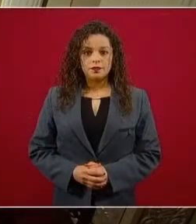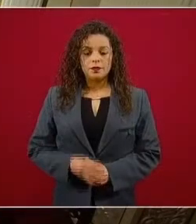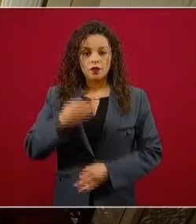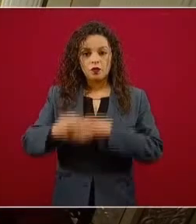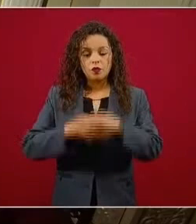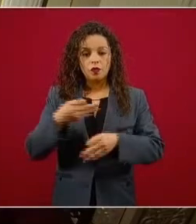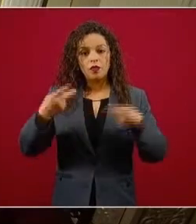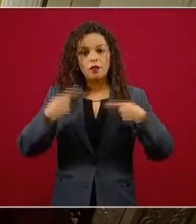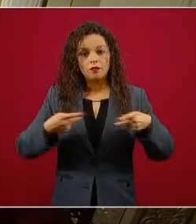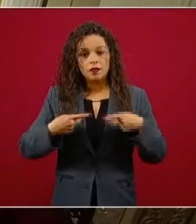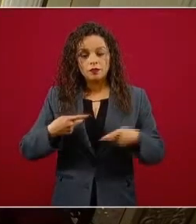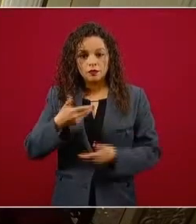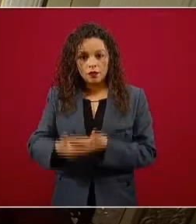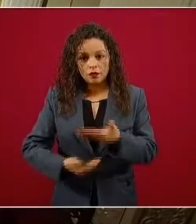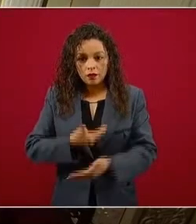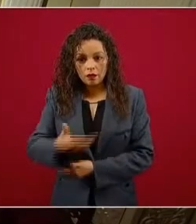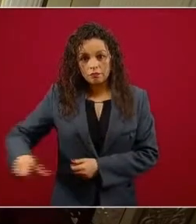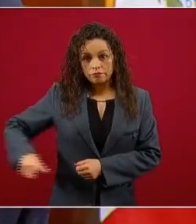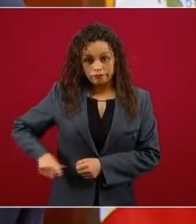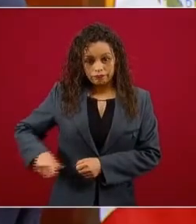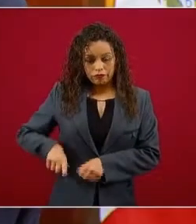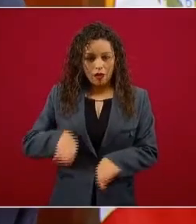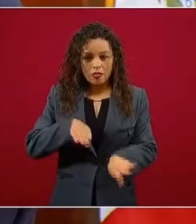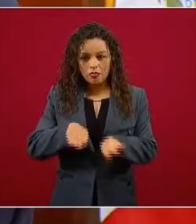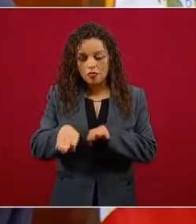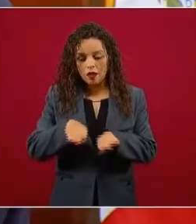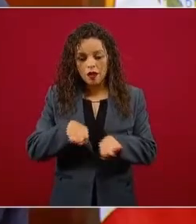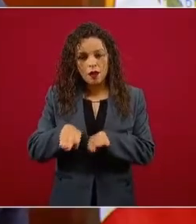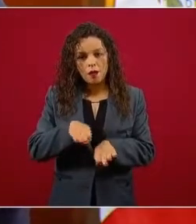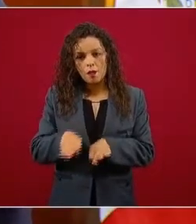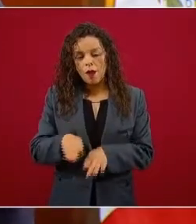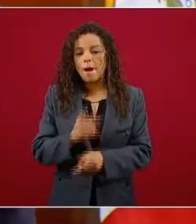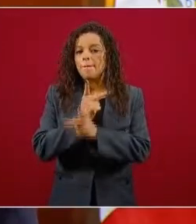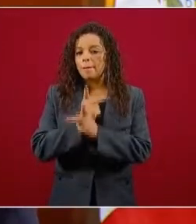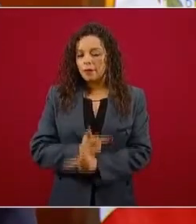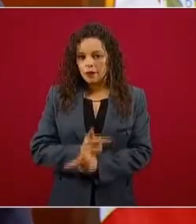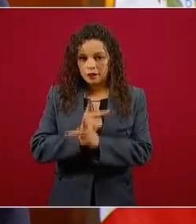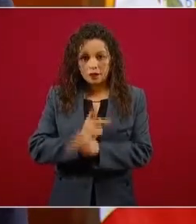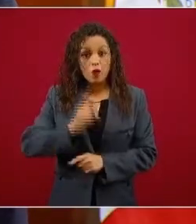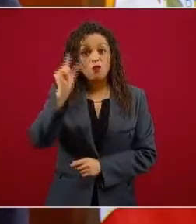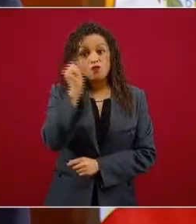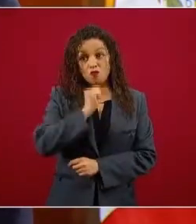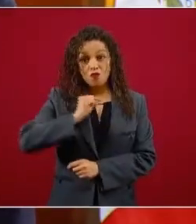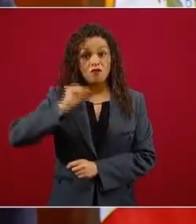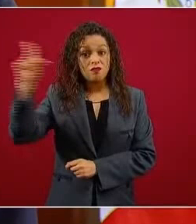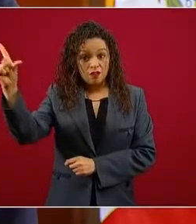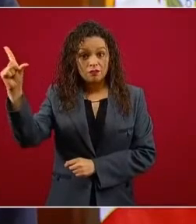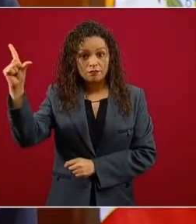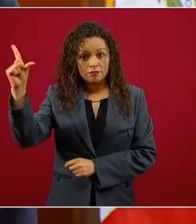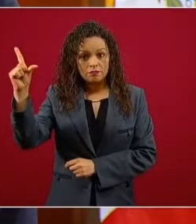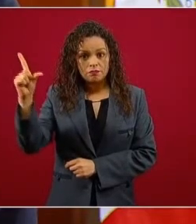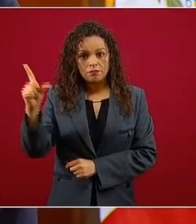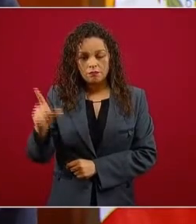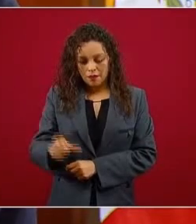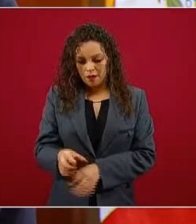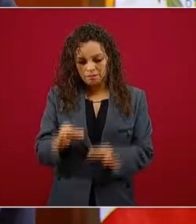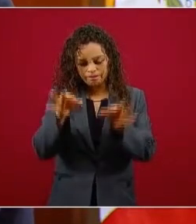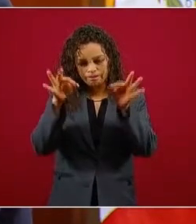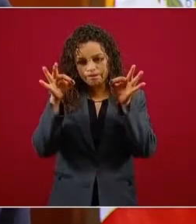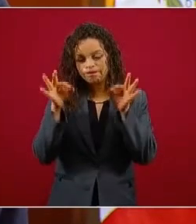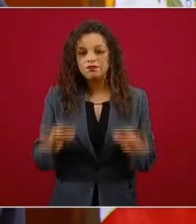con perseverancia, con profesionalismo, con rectitud,